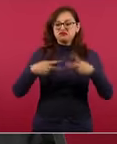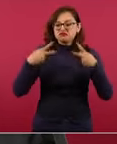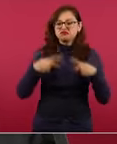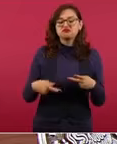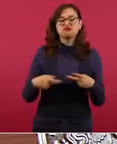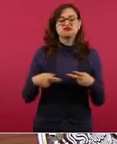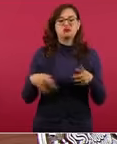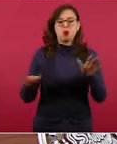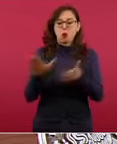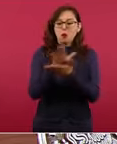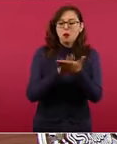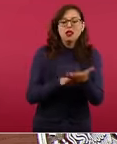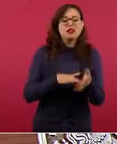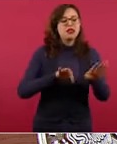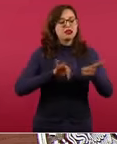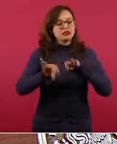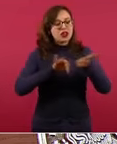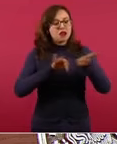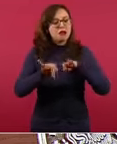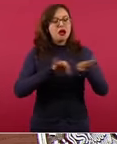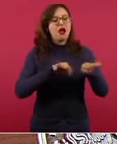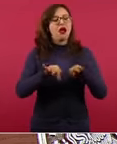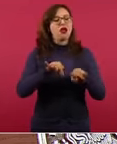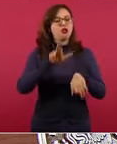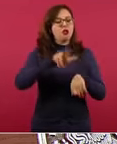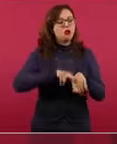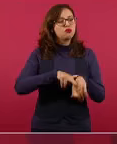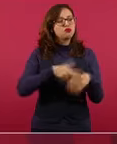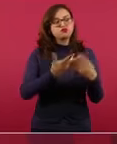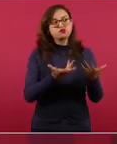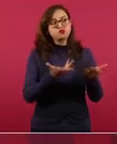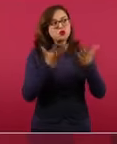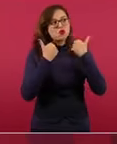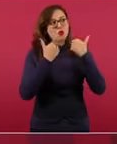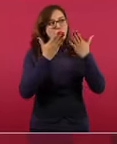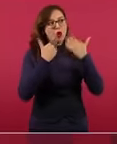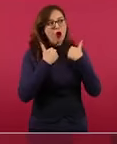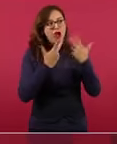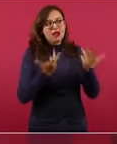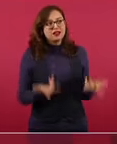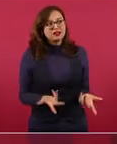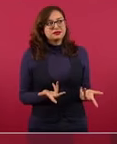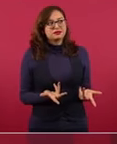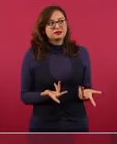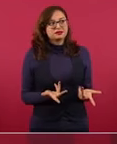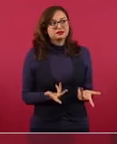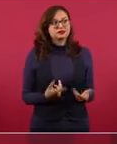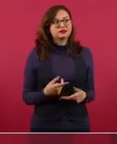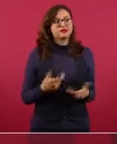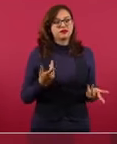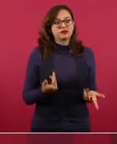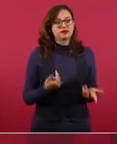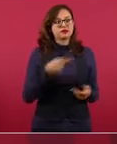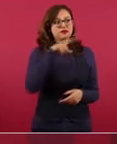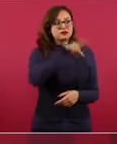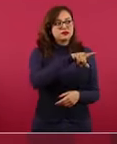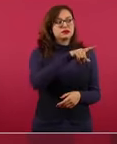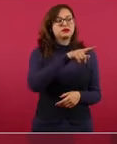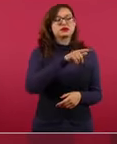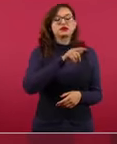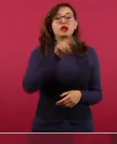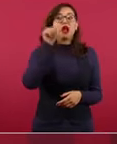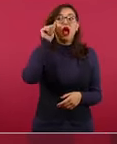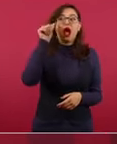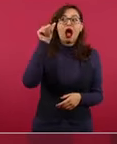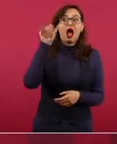que puedan crecer y producir y no están solo consumiendo lo que se produce en